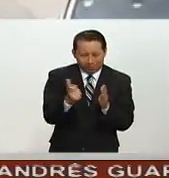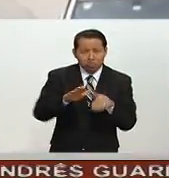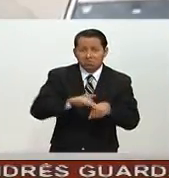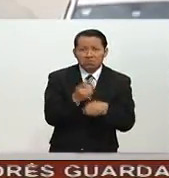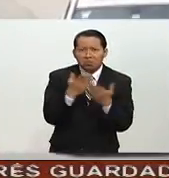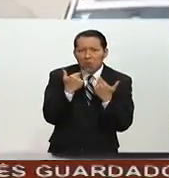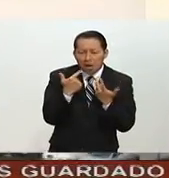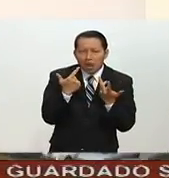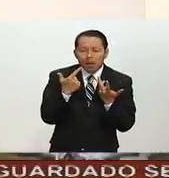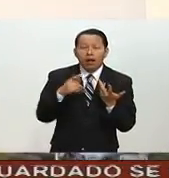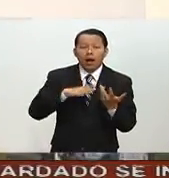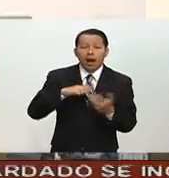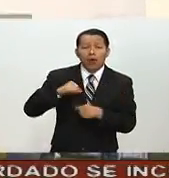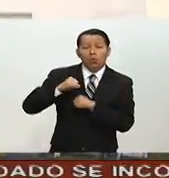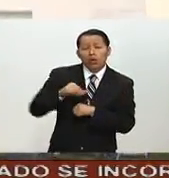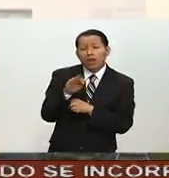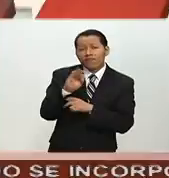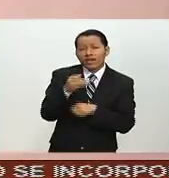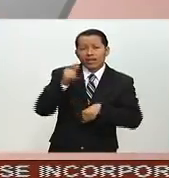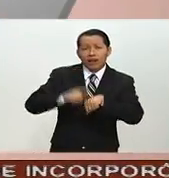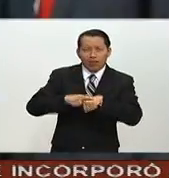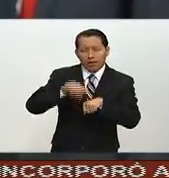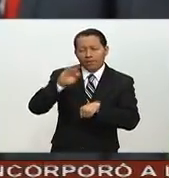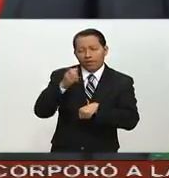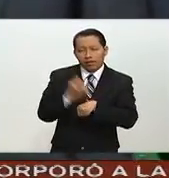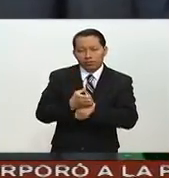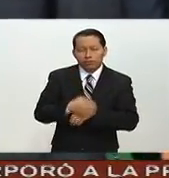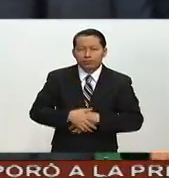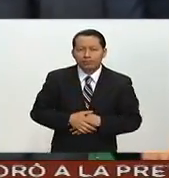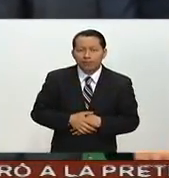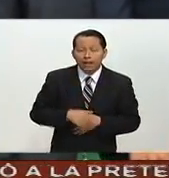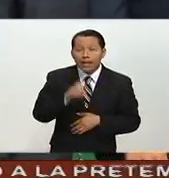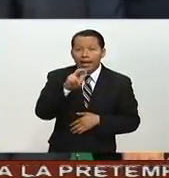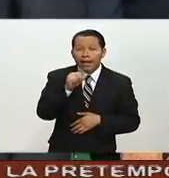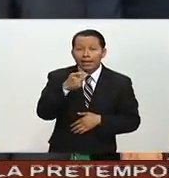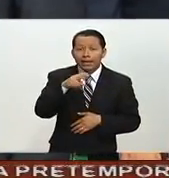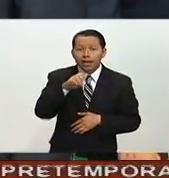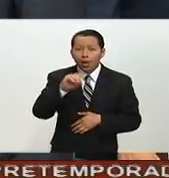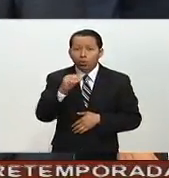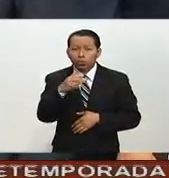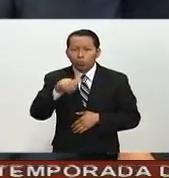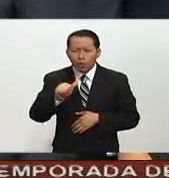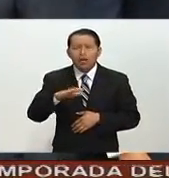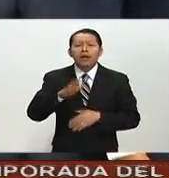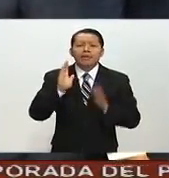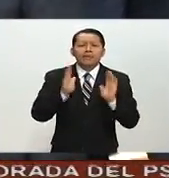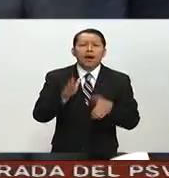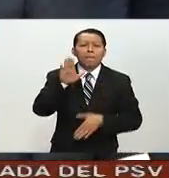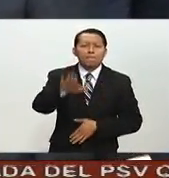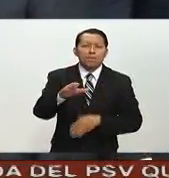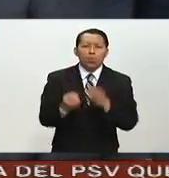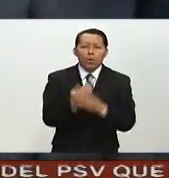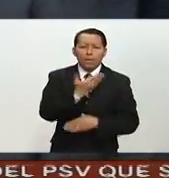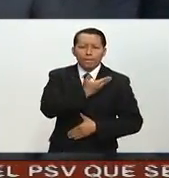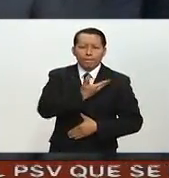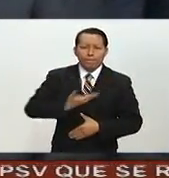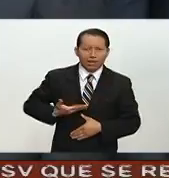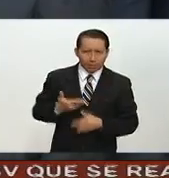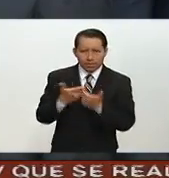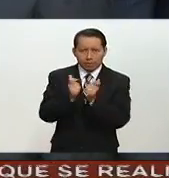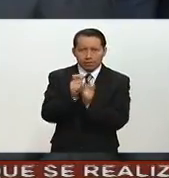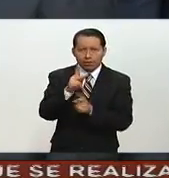acusa la Auditoría Superior de la Federación. Enrique Ochoa Reza rindió protesta como nuevo presidente nacional del